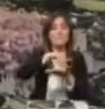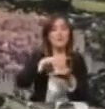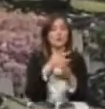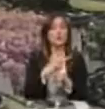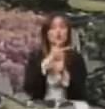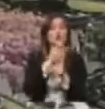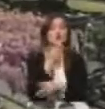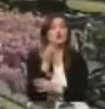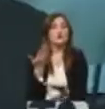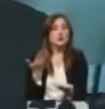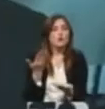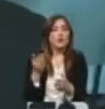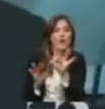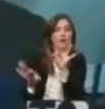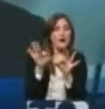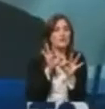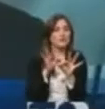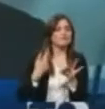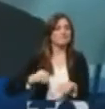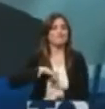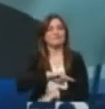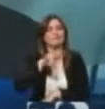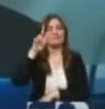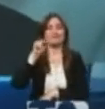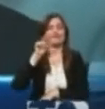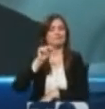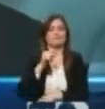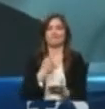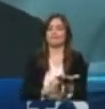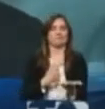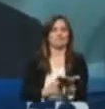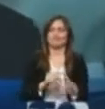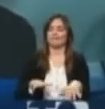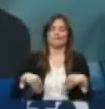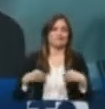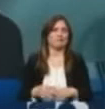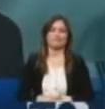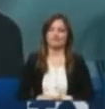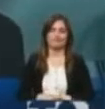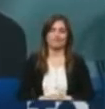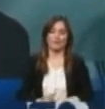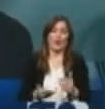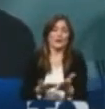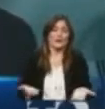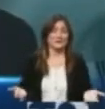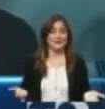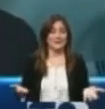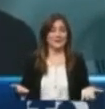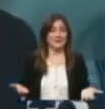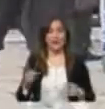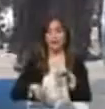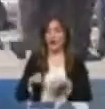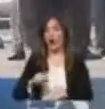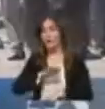Transitorio es cuestionada. Cuestión que nosotros las estamos analizando y obviamente cuestionándolo porque nuevamente vamos a caer en el círculo de los